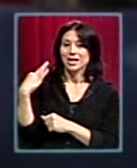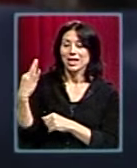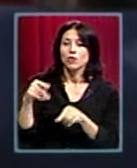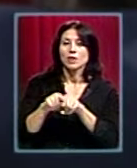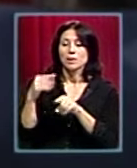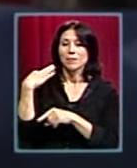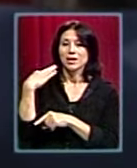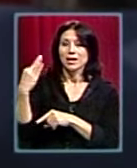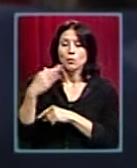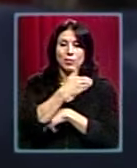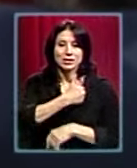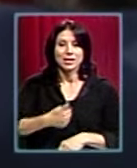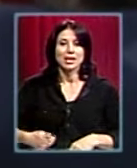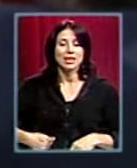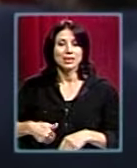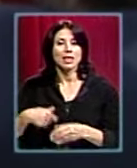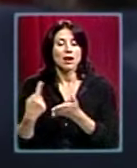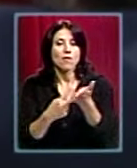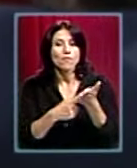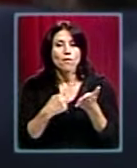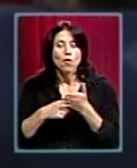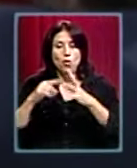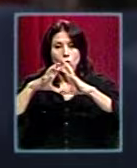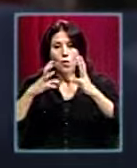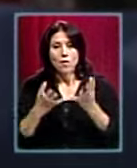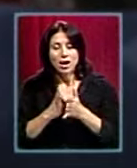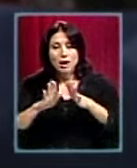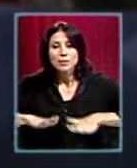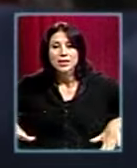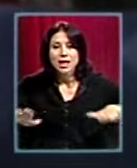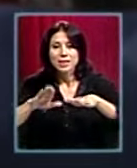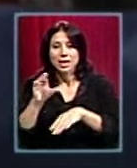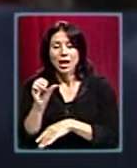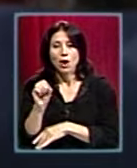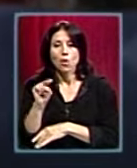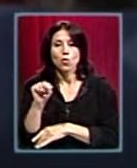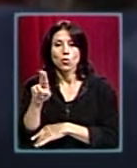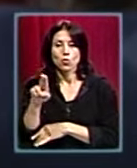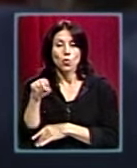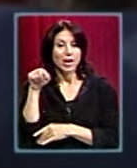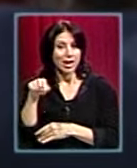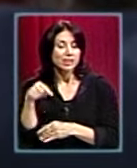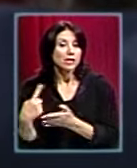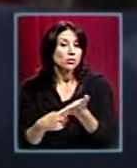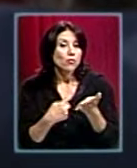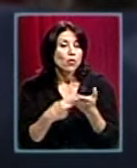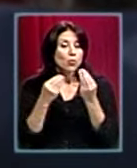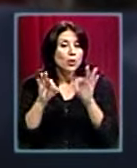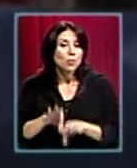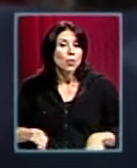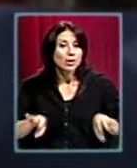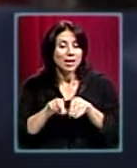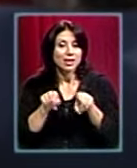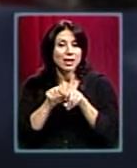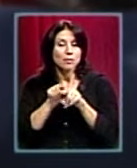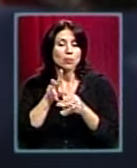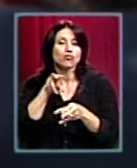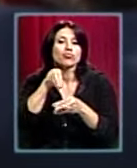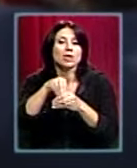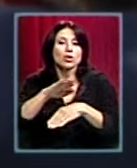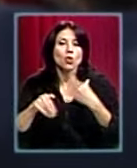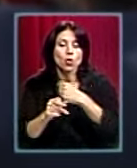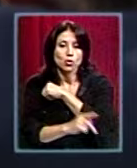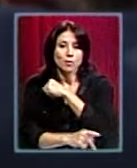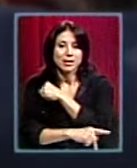Foro Global Ambiental de Naciones Unidas a nivel ministerial, que es otro foro importante donde están todos los países. Entonces yo hice la propuesta